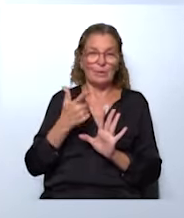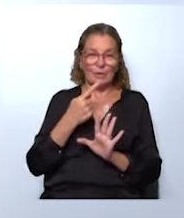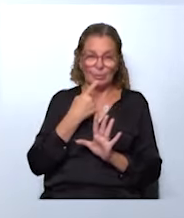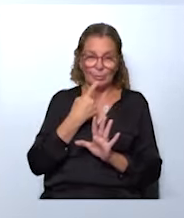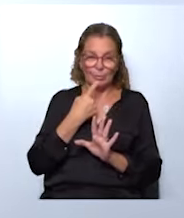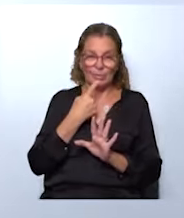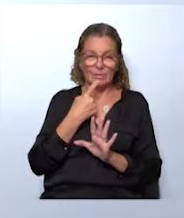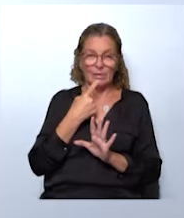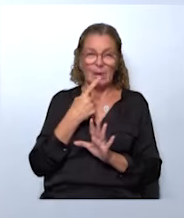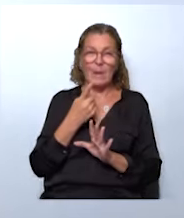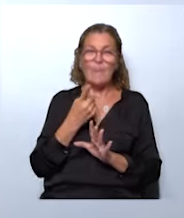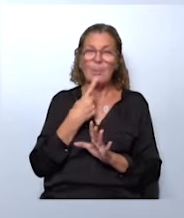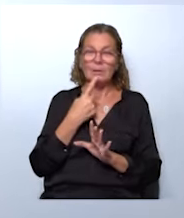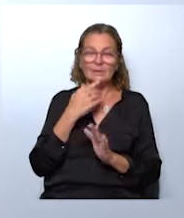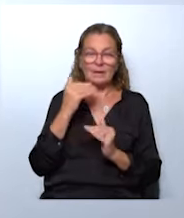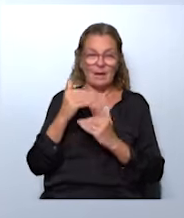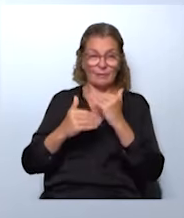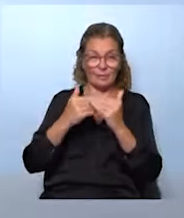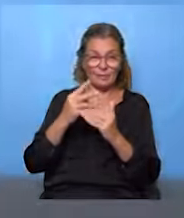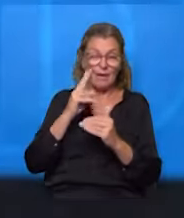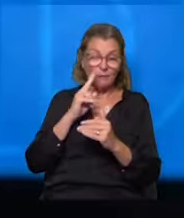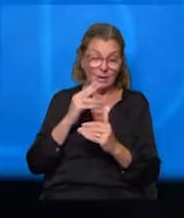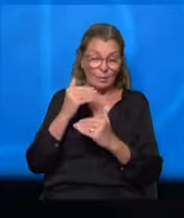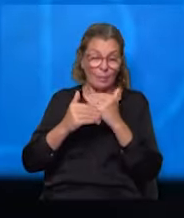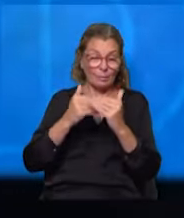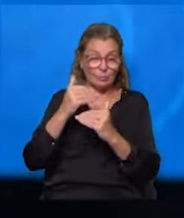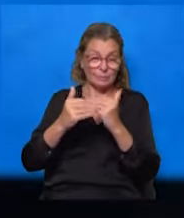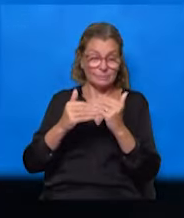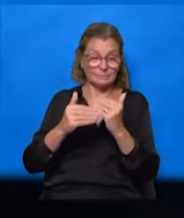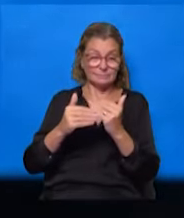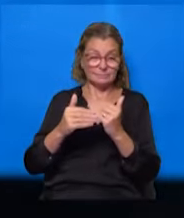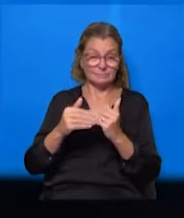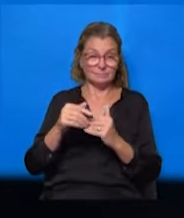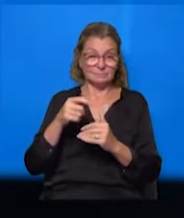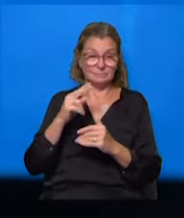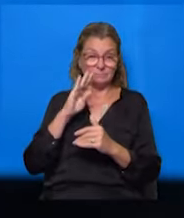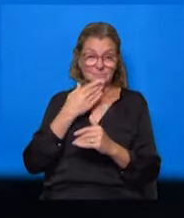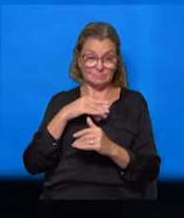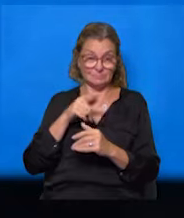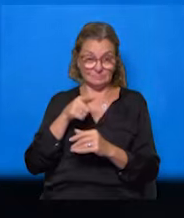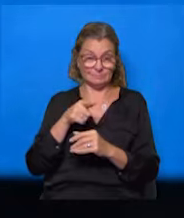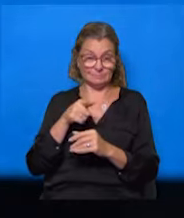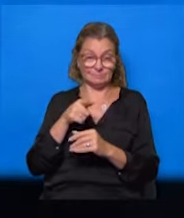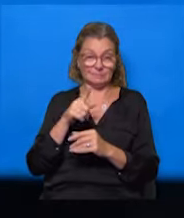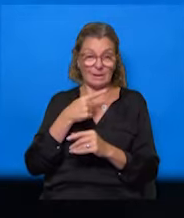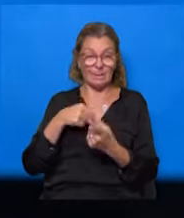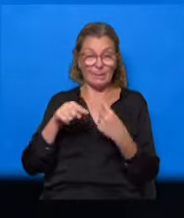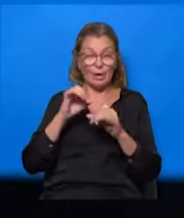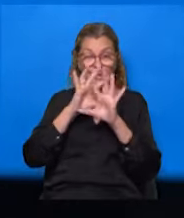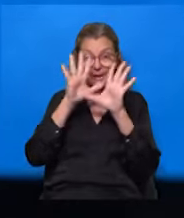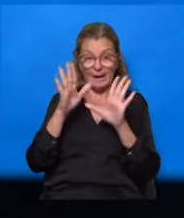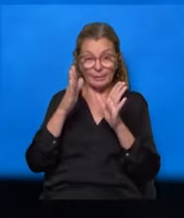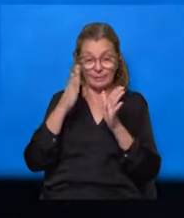son políticas de largo plazo basta ver cómo evolucionó la calificación de deda Uruguay para entender eso pero está claro que en cada